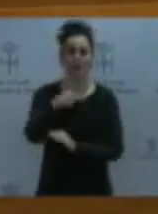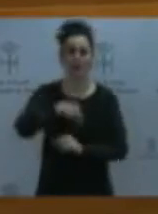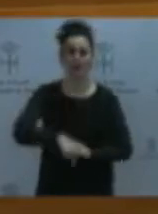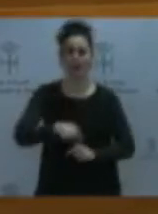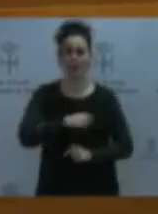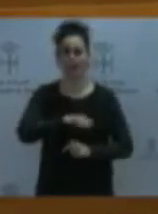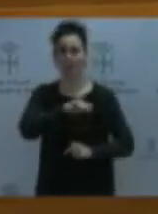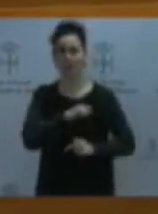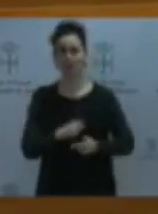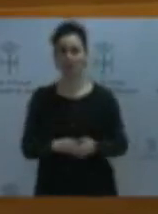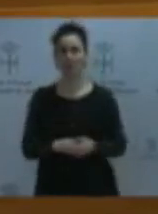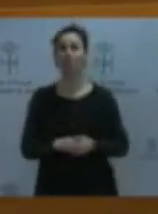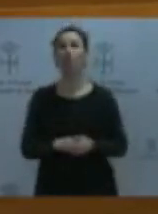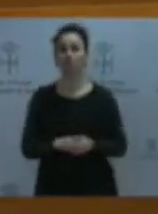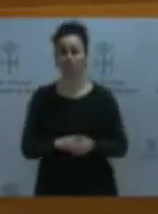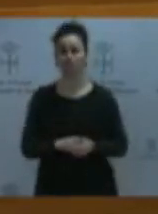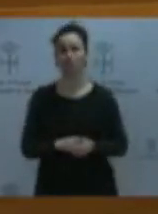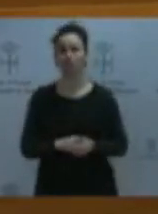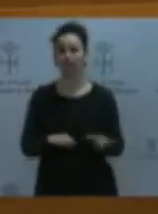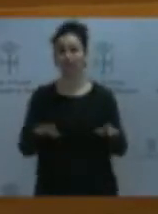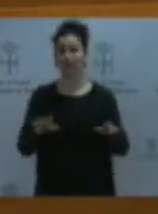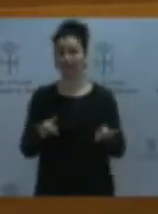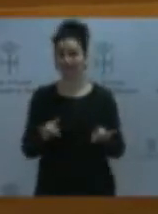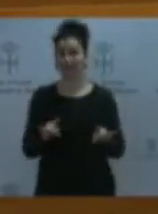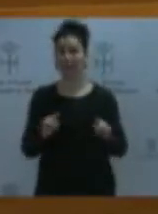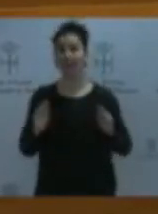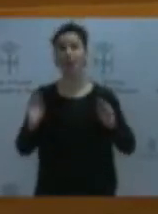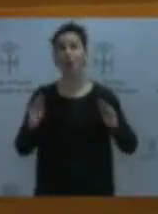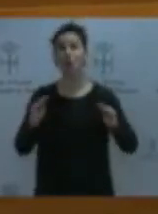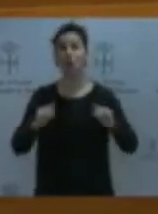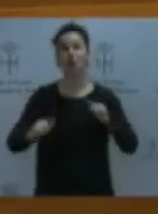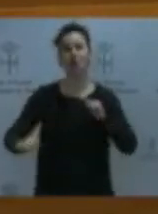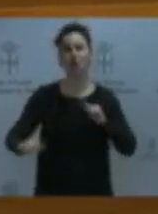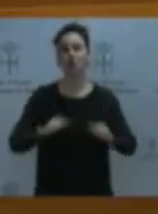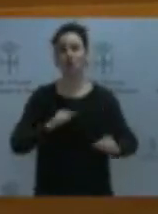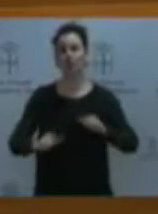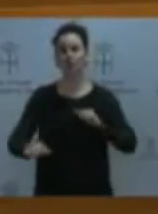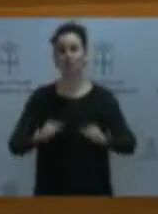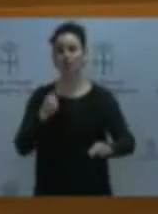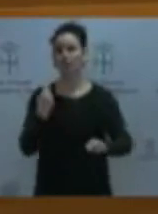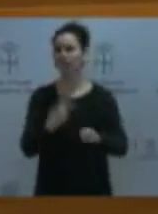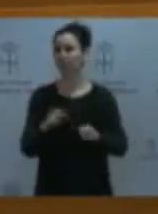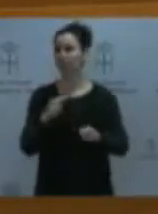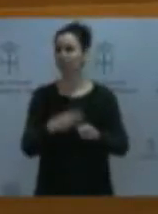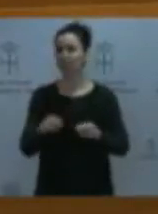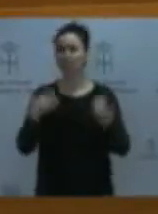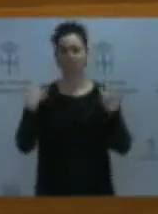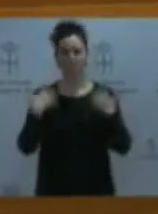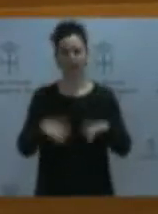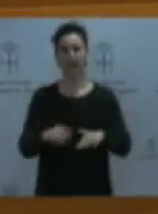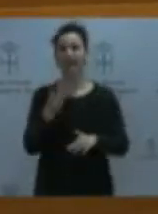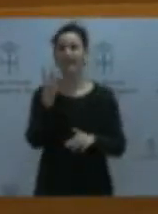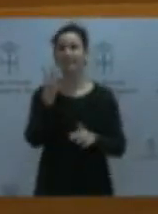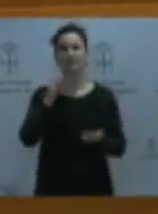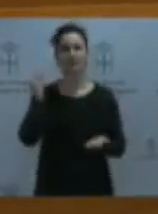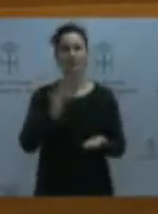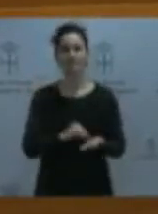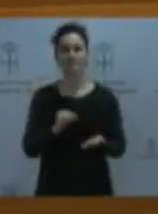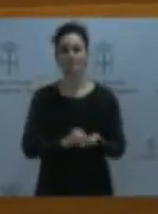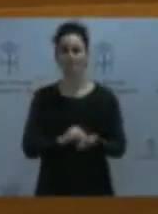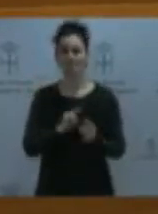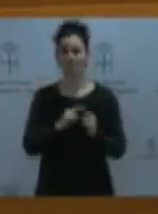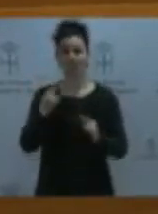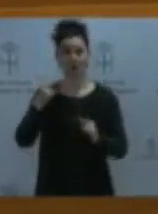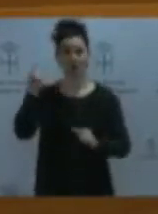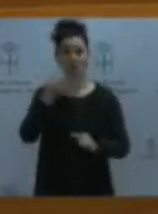cuyos dirigentes políticos han conseguido triplicar la deuda pública en 10 años, que estamos en